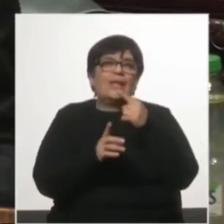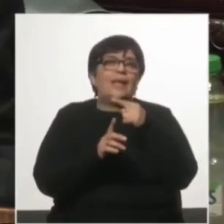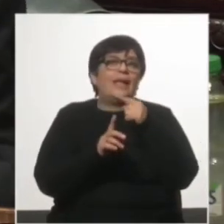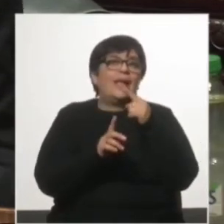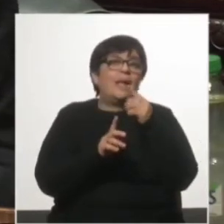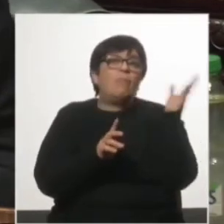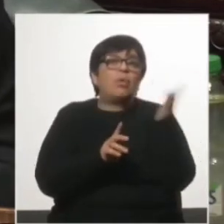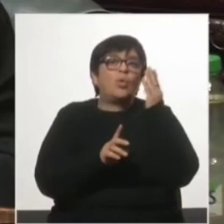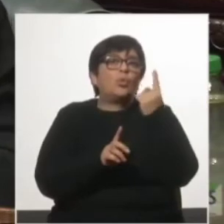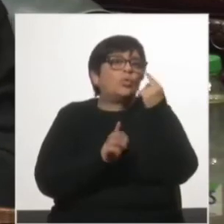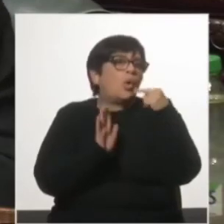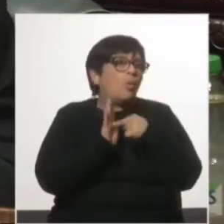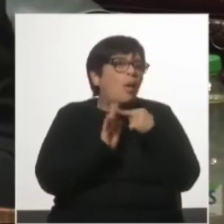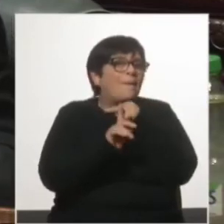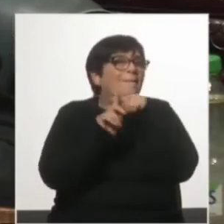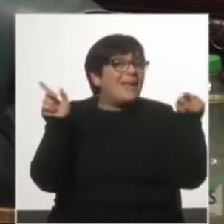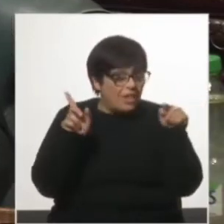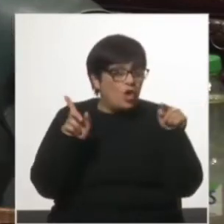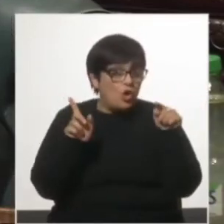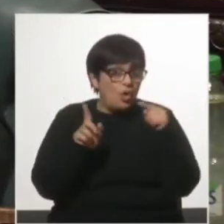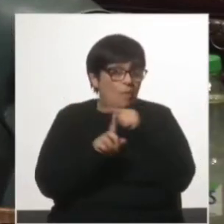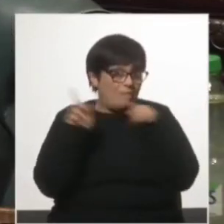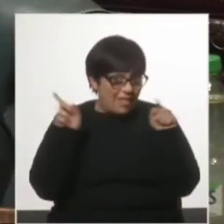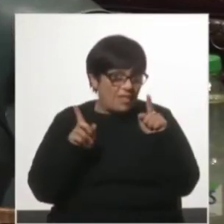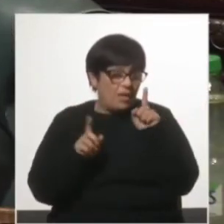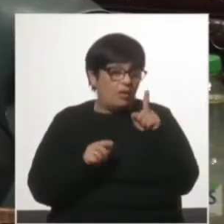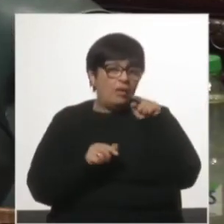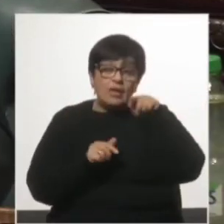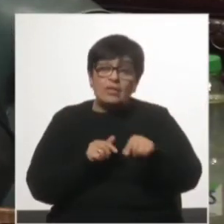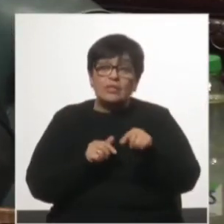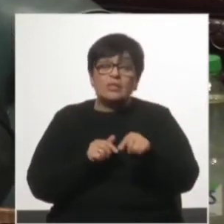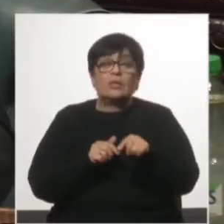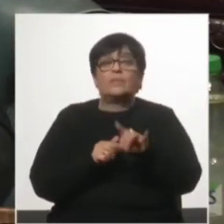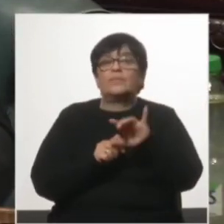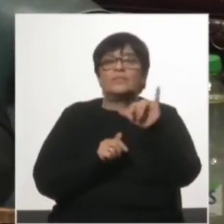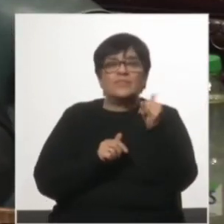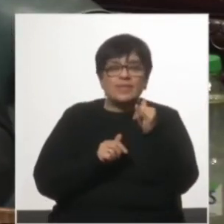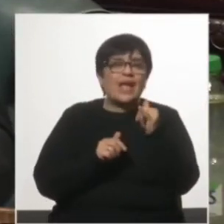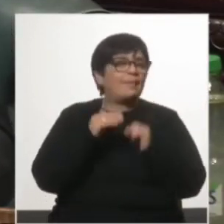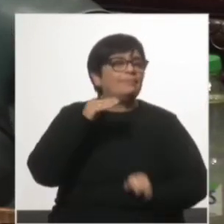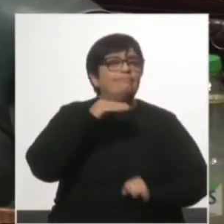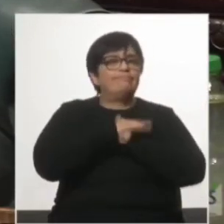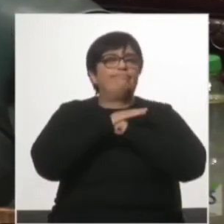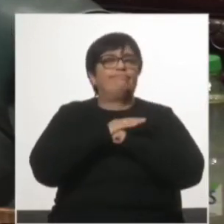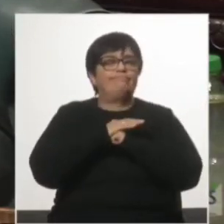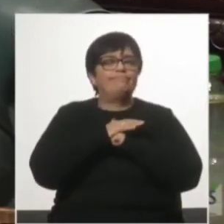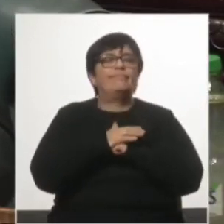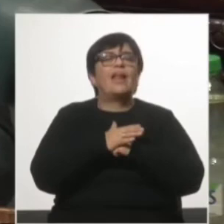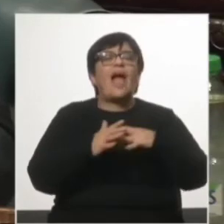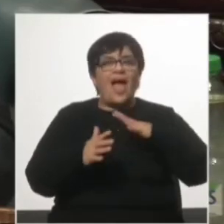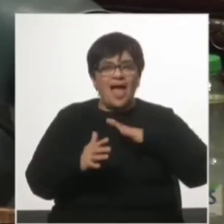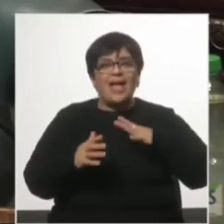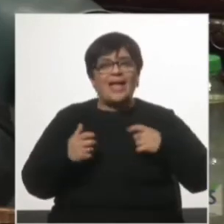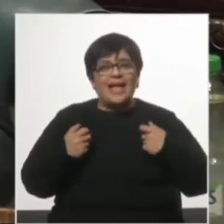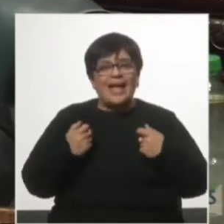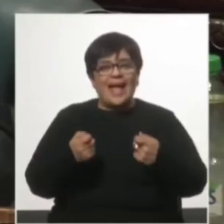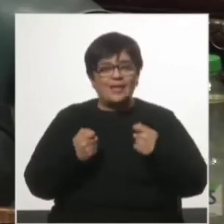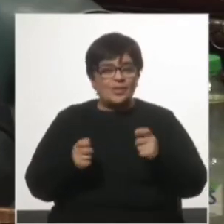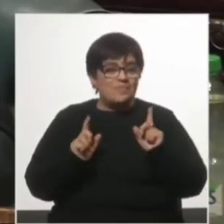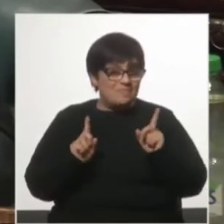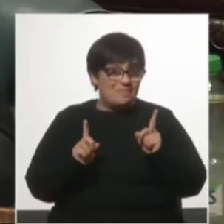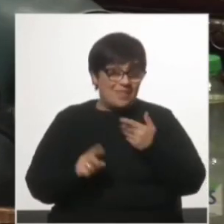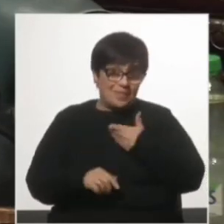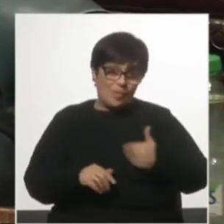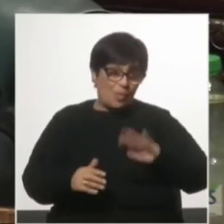permítanme ponerlo en estos términos, estaba dentro del tope de gasto que el propio gobierno